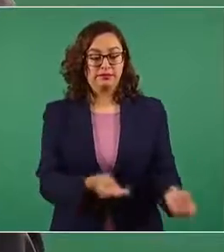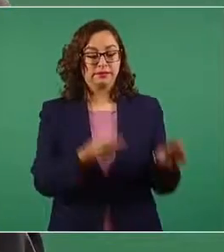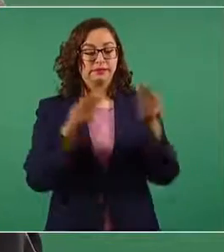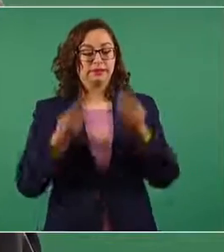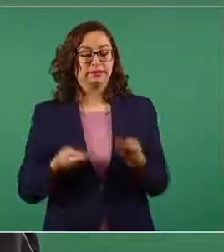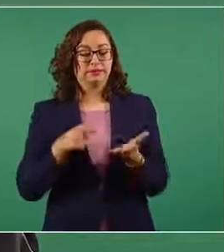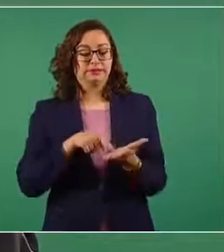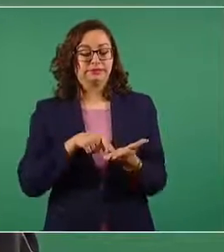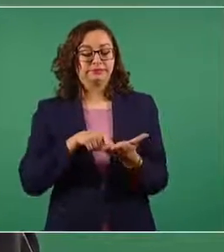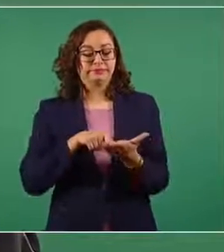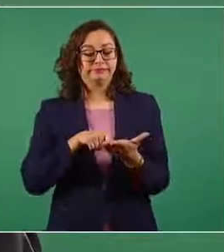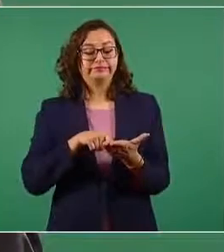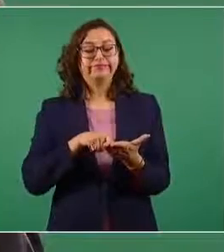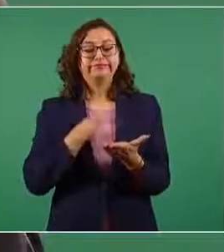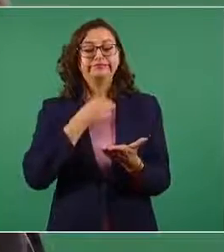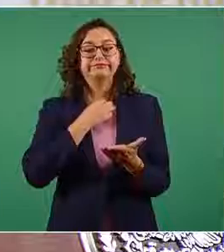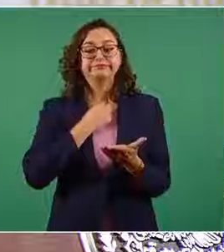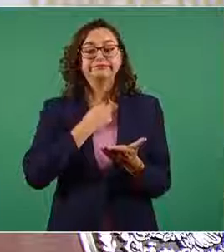en franca contradicción